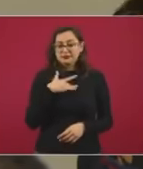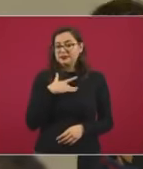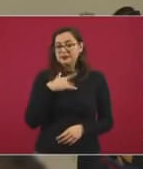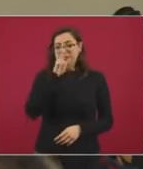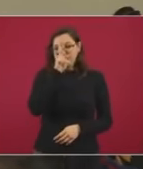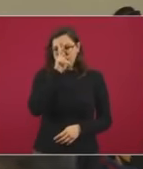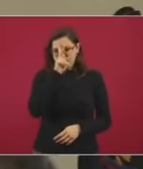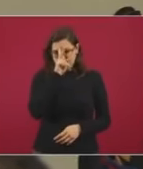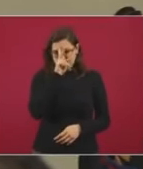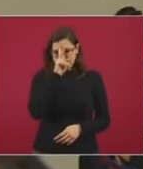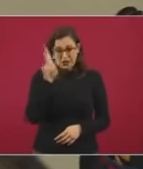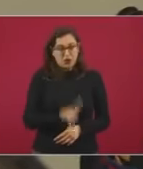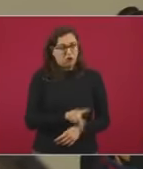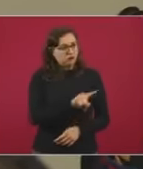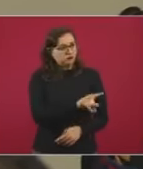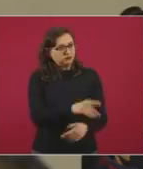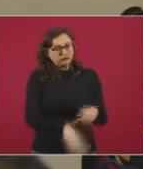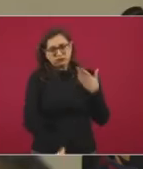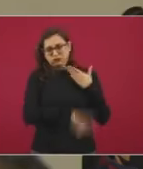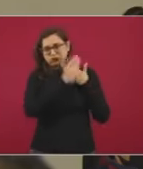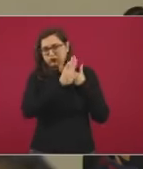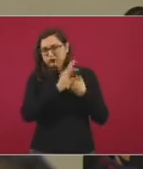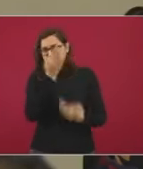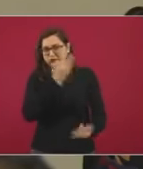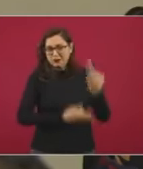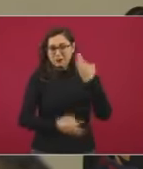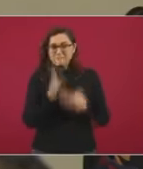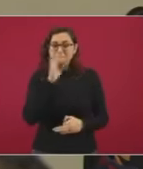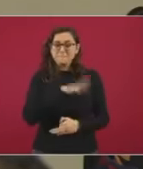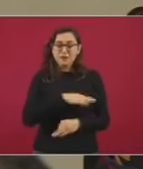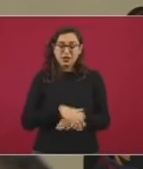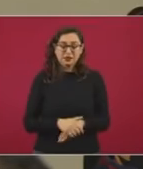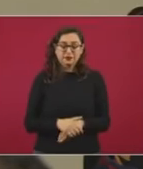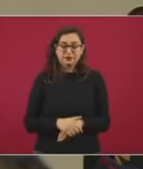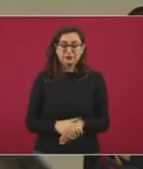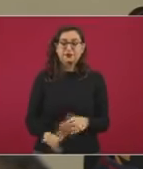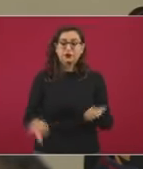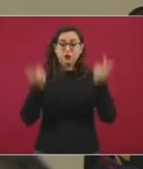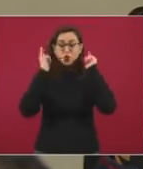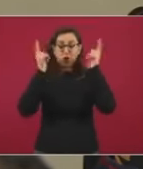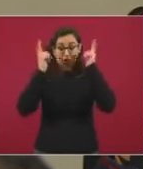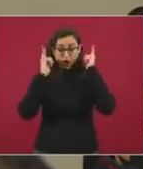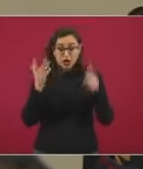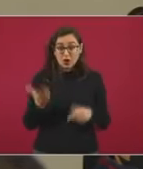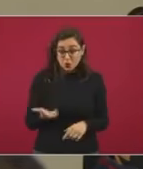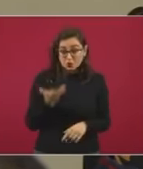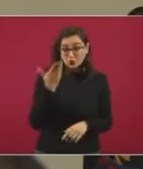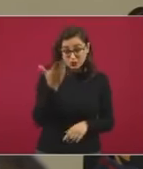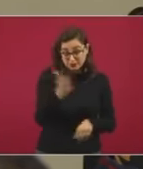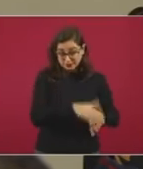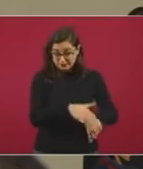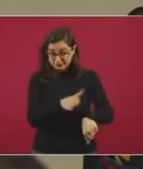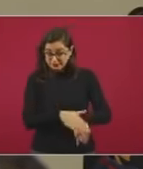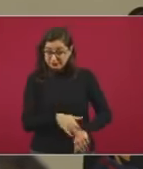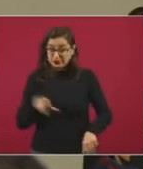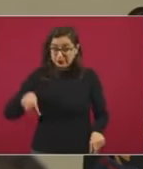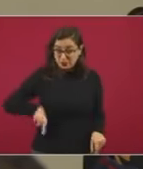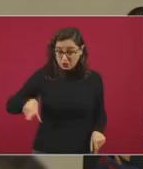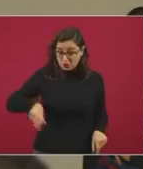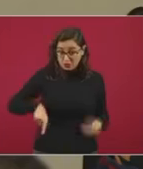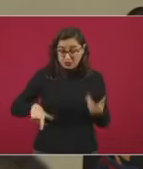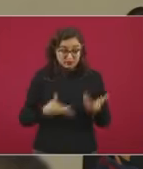hemos tenido ante una institución de gobierno. Ojalá la importancia, usted hiciera resaltar a sus funcionarios y a las